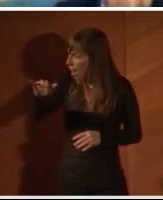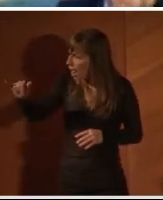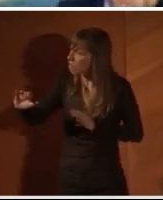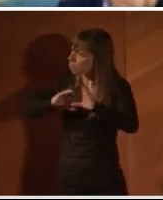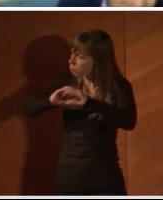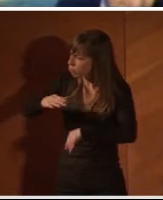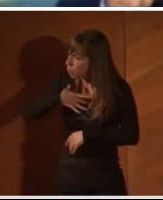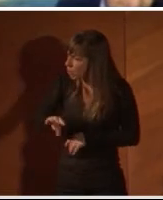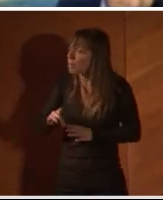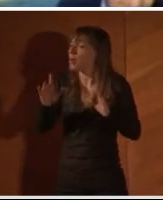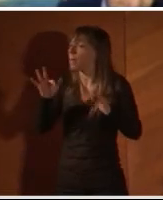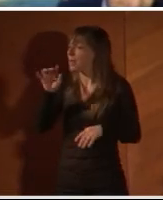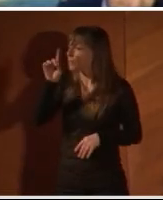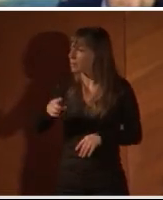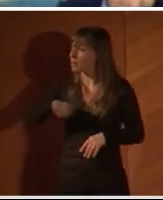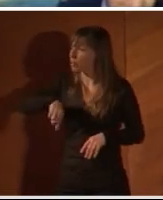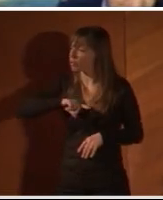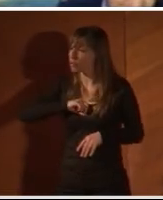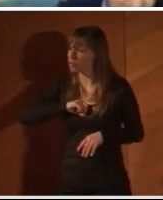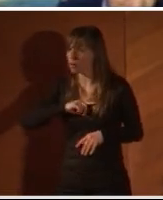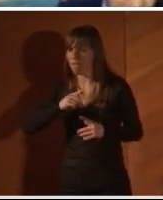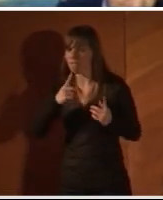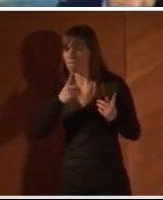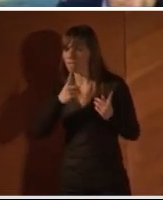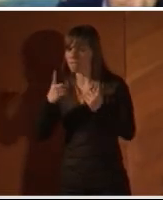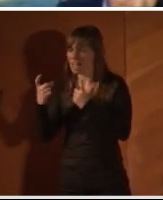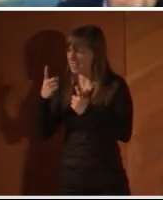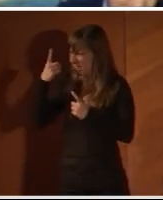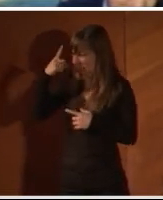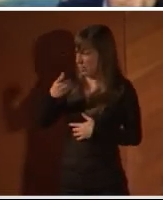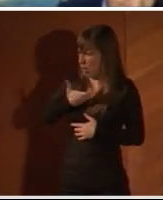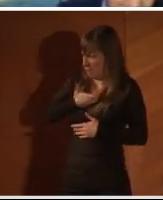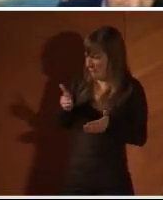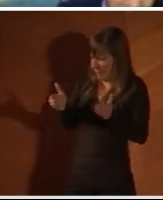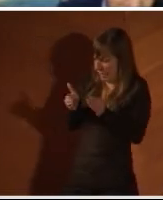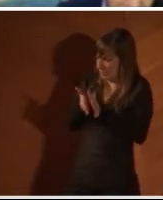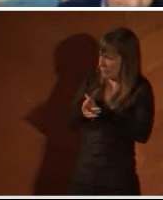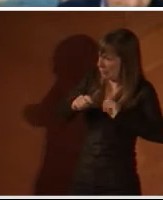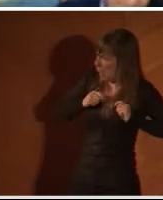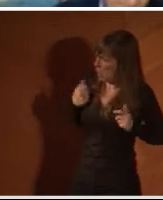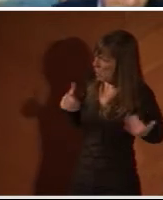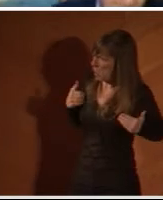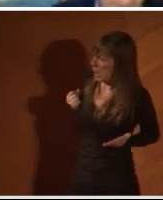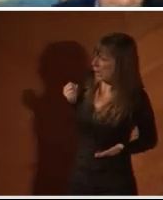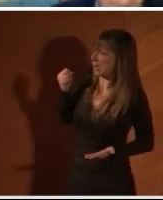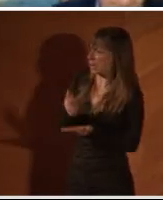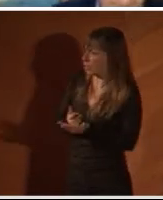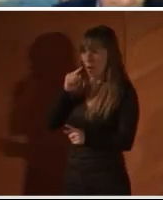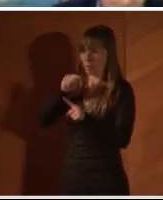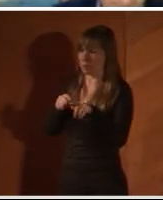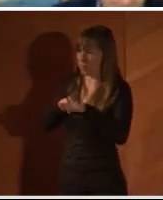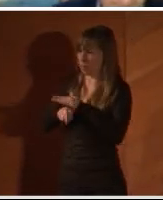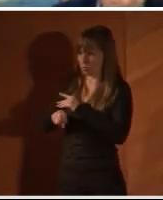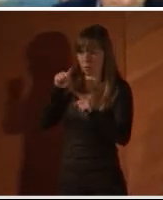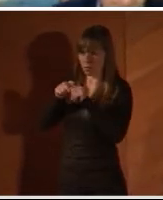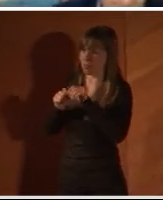lado, para nosotros, con la falta de recursos que vienen los ayuntamientos pequeños, supone un reto el poder desarrollar y mantener las herramientas que